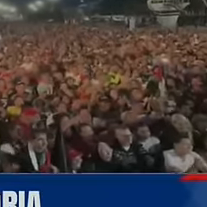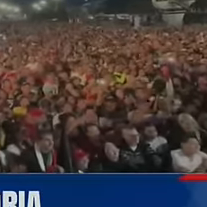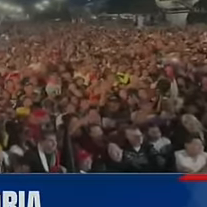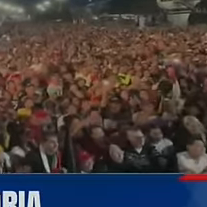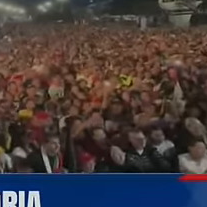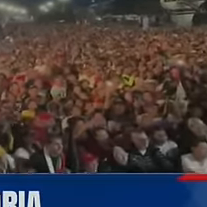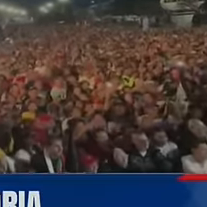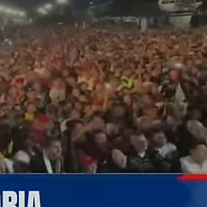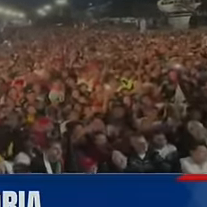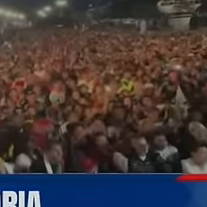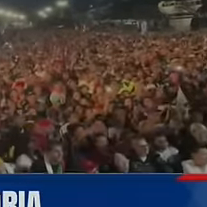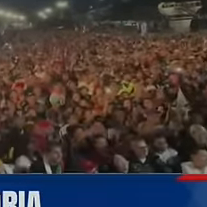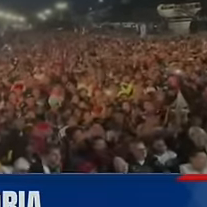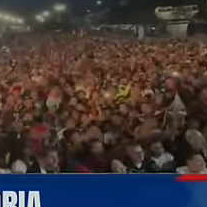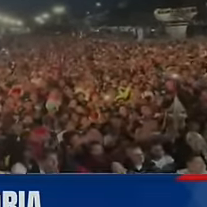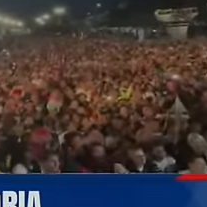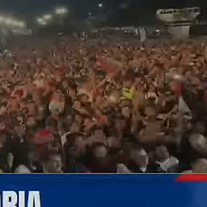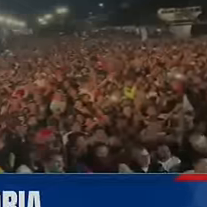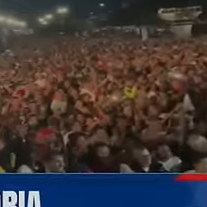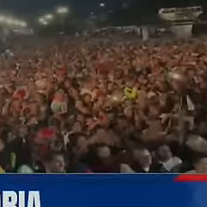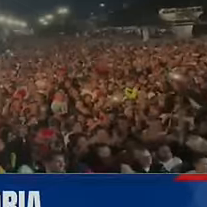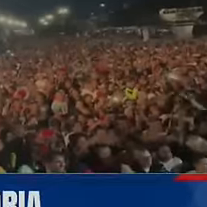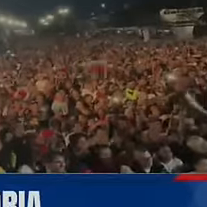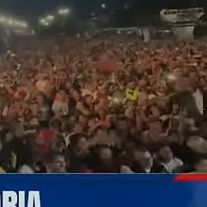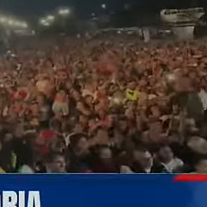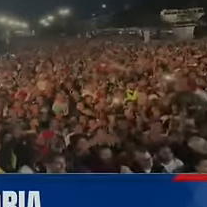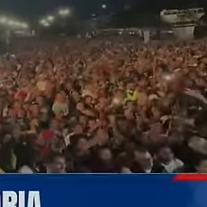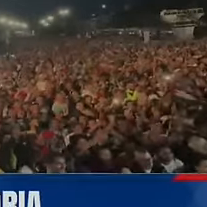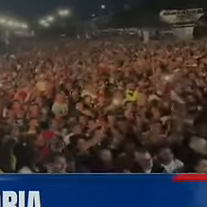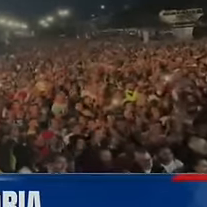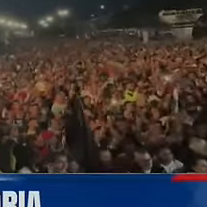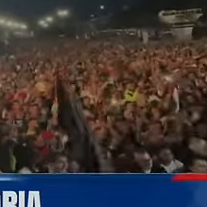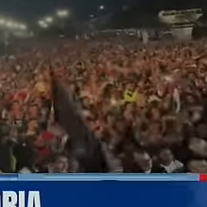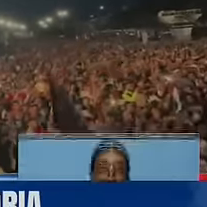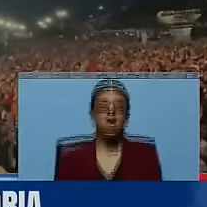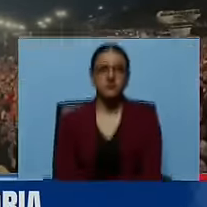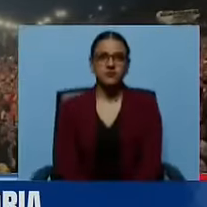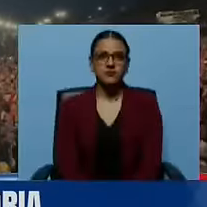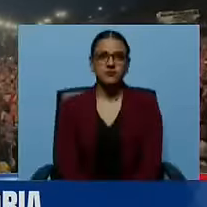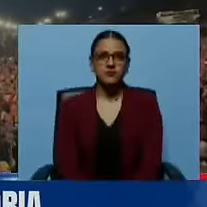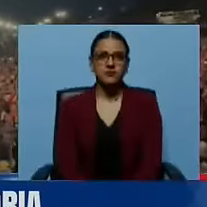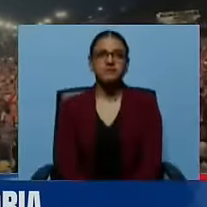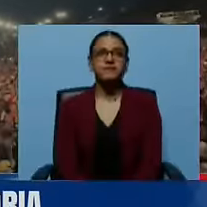perseveró. Diosdado Cabello, dale un saludo aquí.